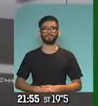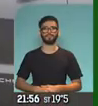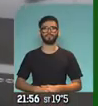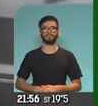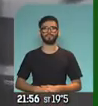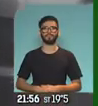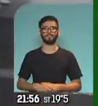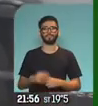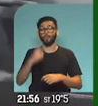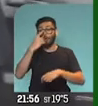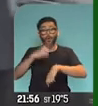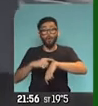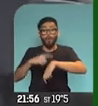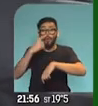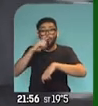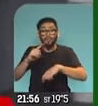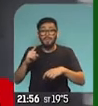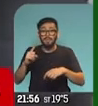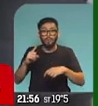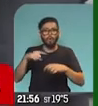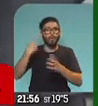a censuras de gabinete,